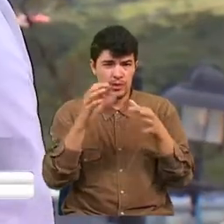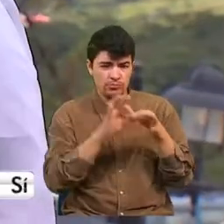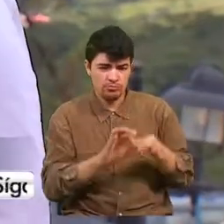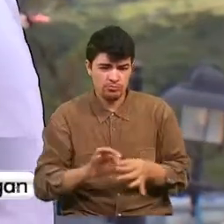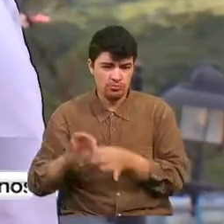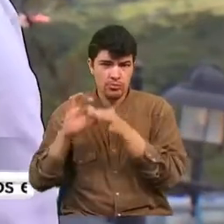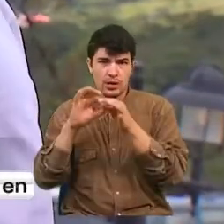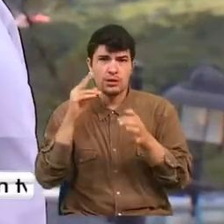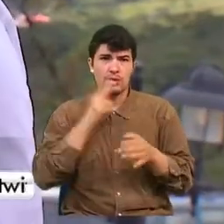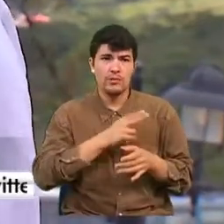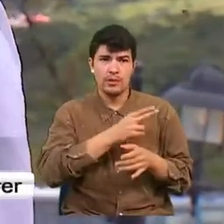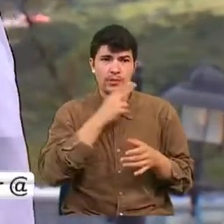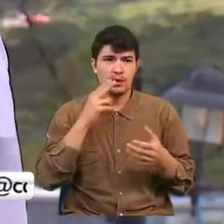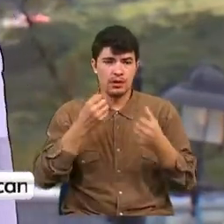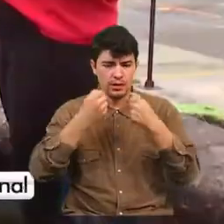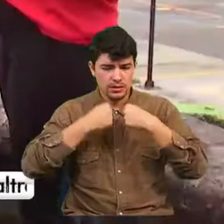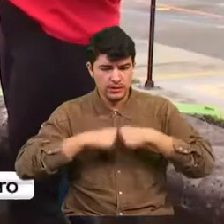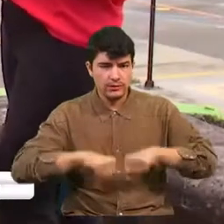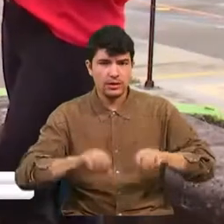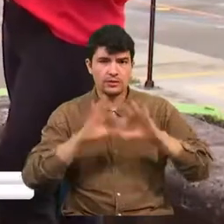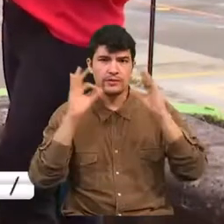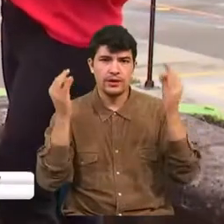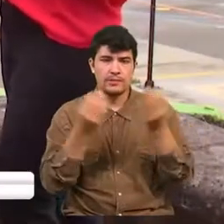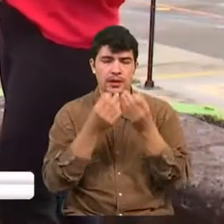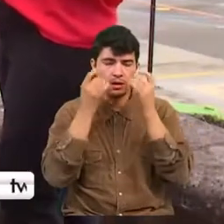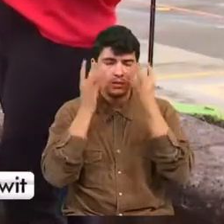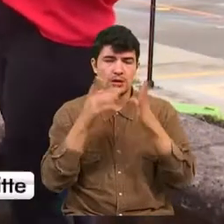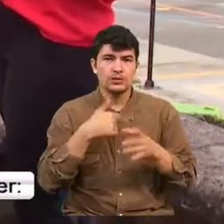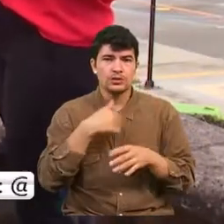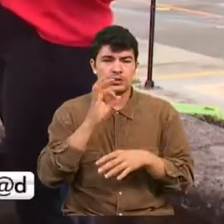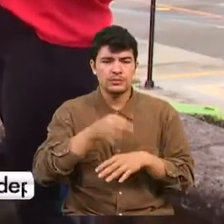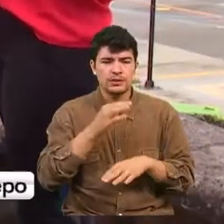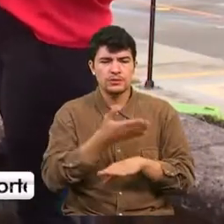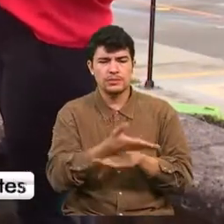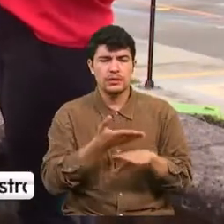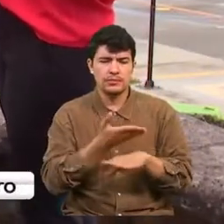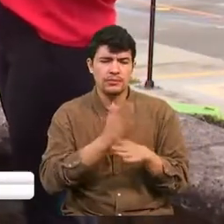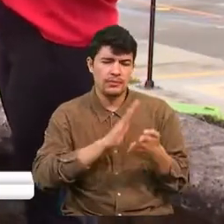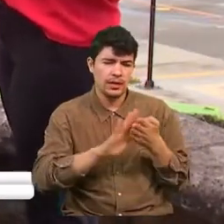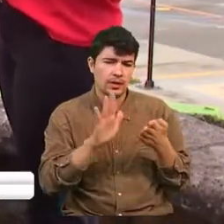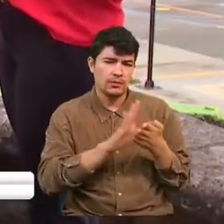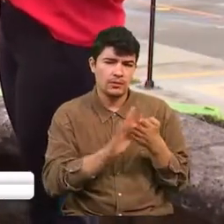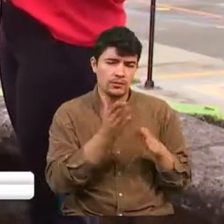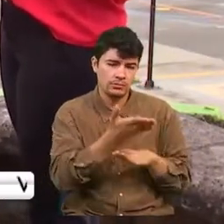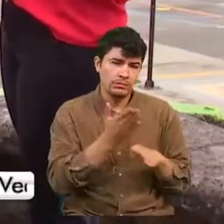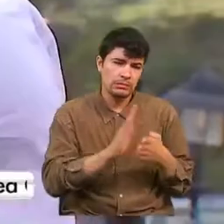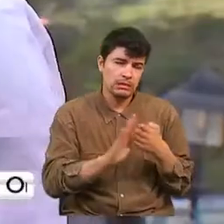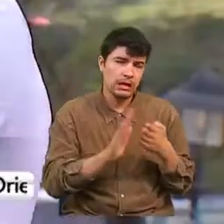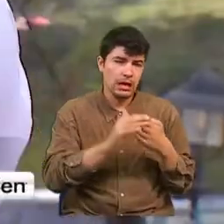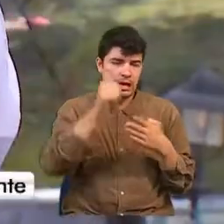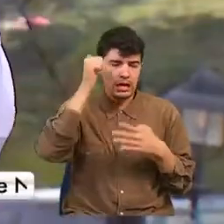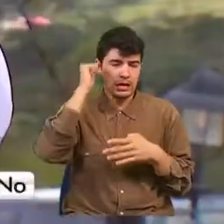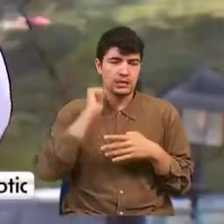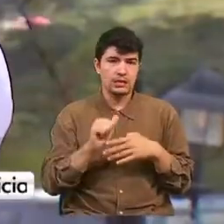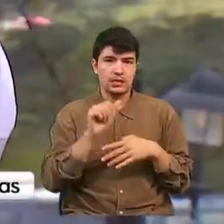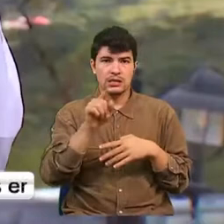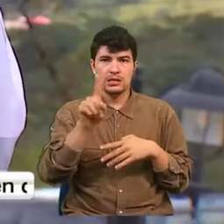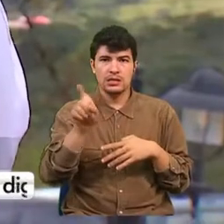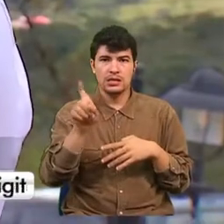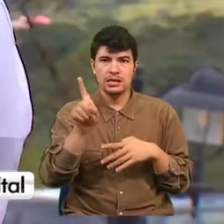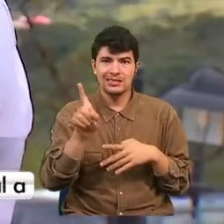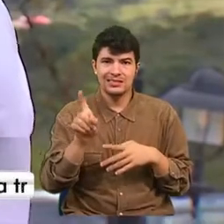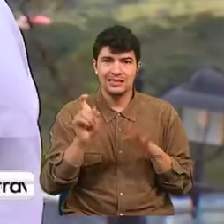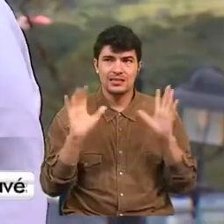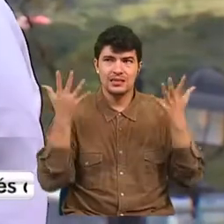comprometido, con un esfuerzo familiar enorme. Yo siempre les pido excusas a las familias de los funcionarios. Ayer cubrimos 16